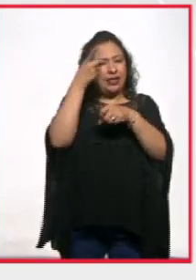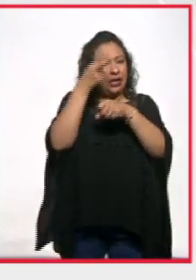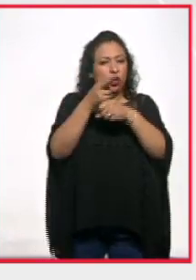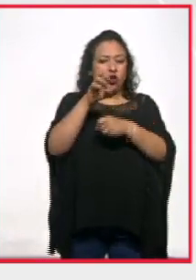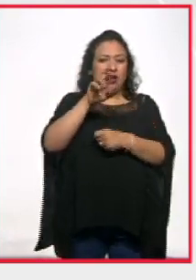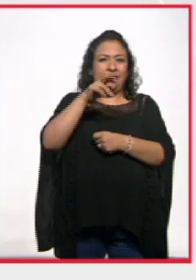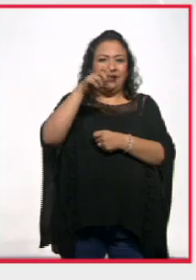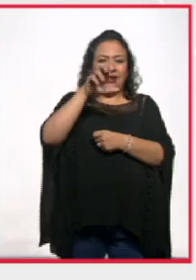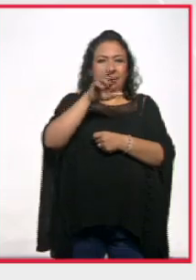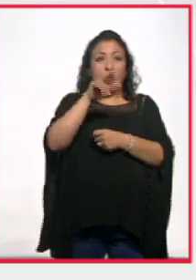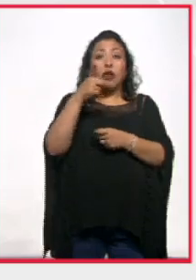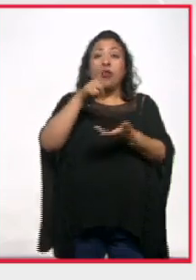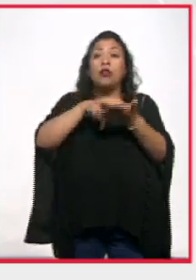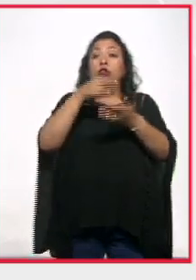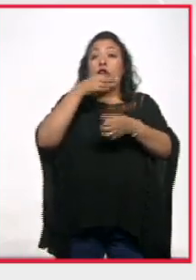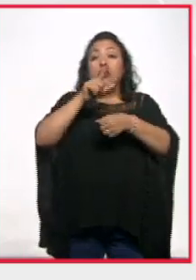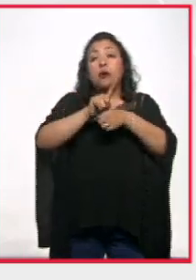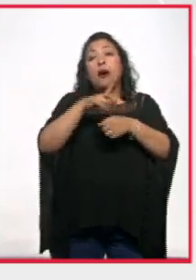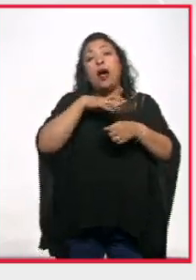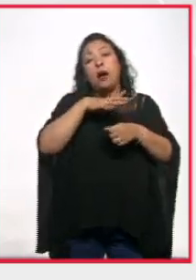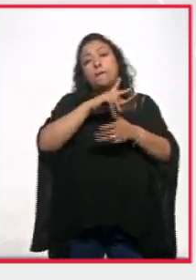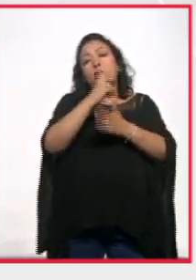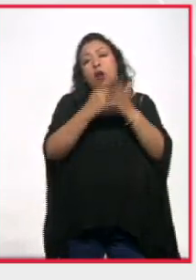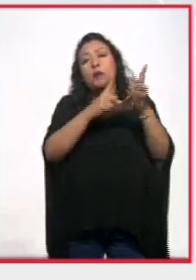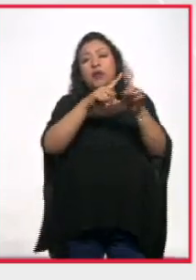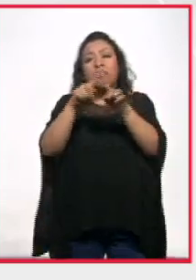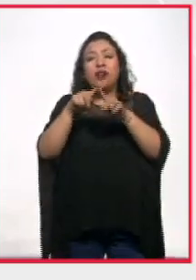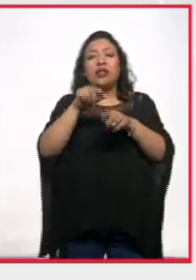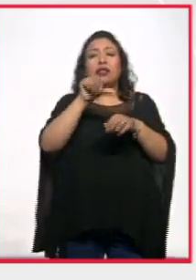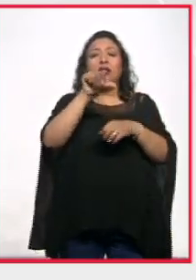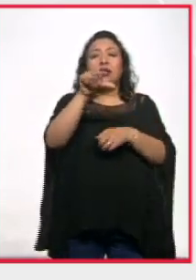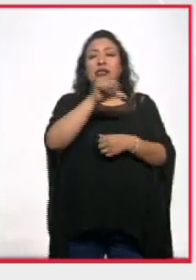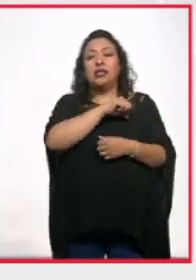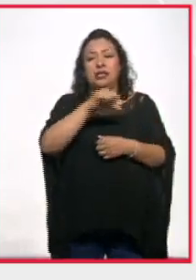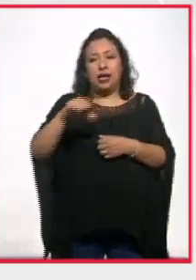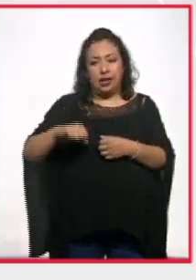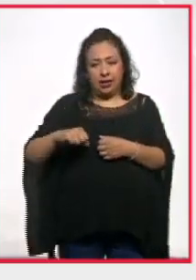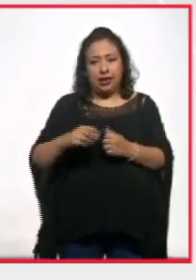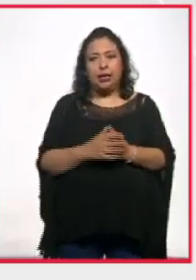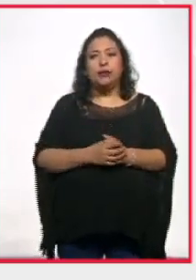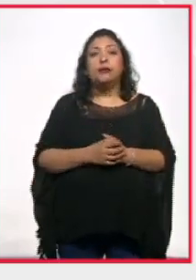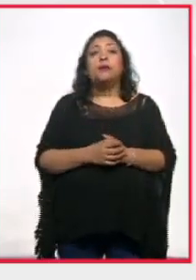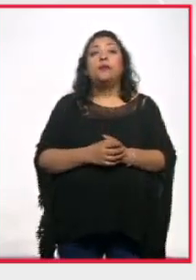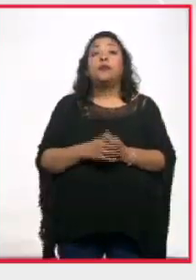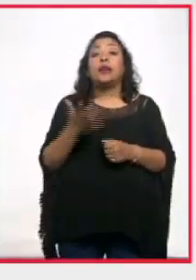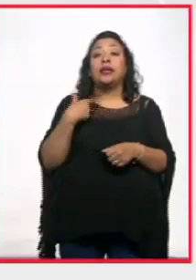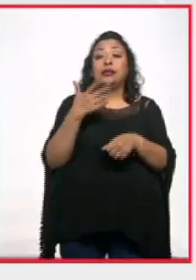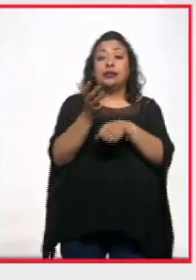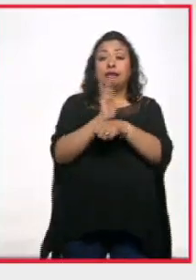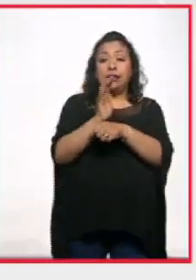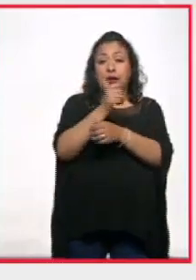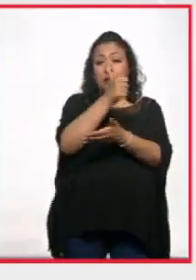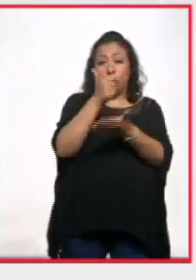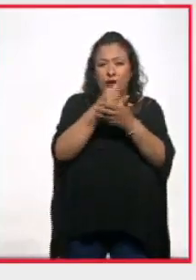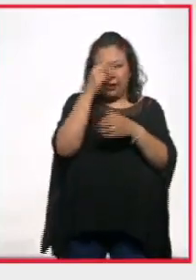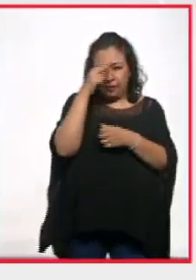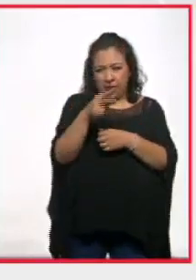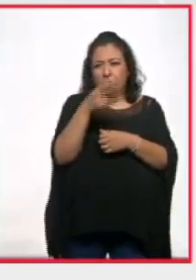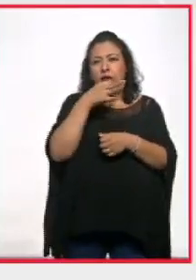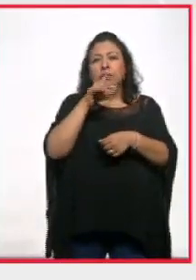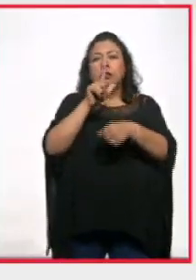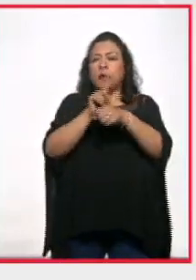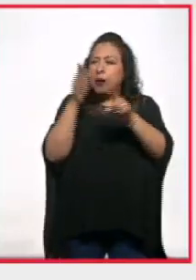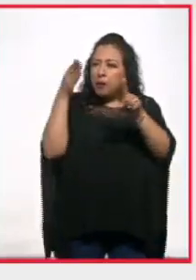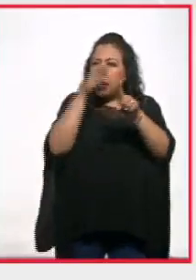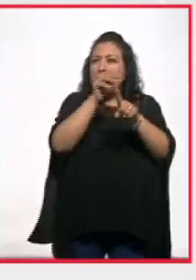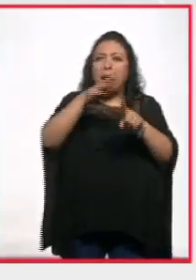festival extenderá parte de su programación a las 16 alcaldías. Cinema Ciudad de México es un festival orientado